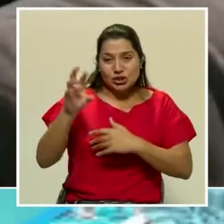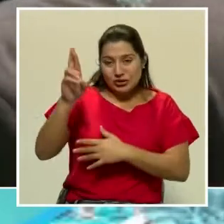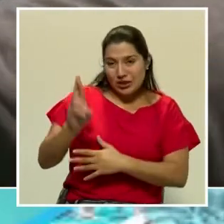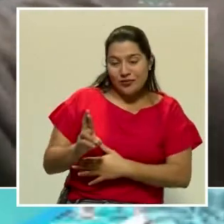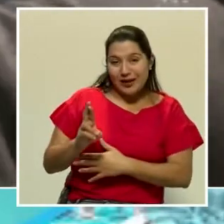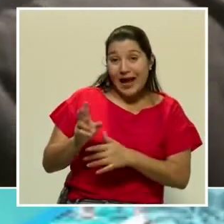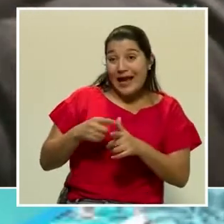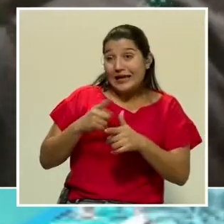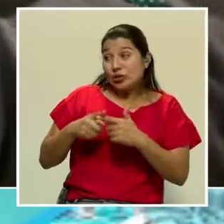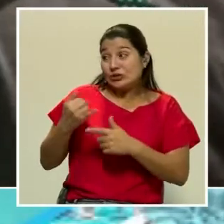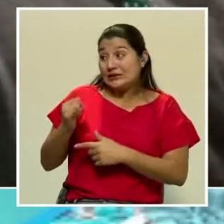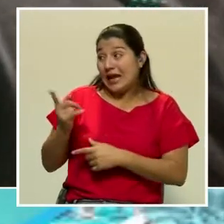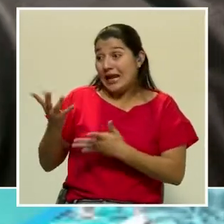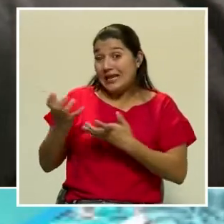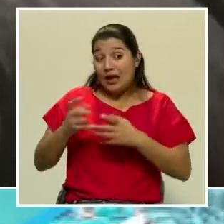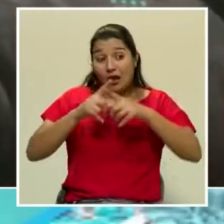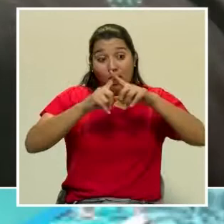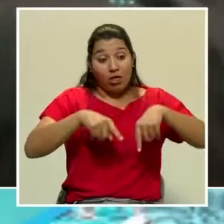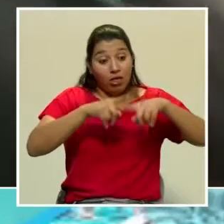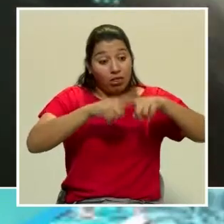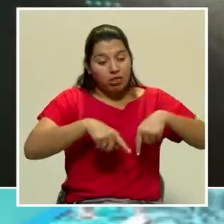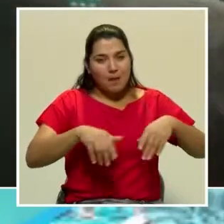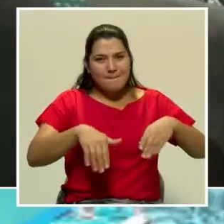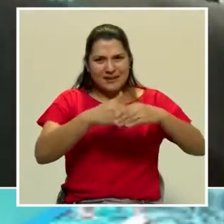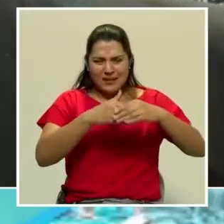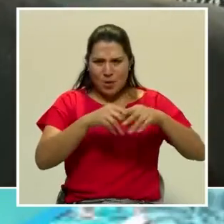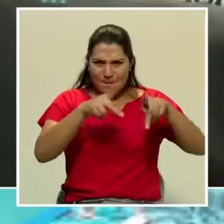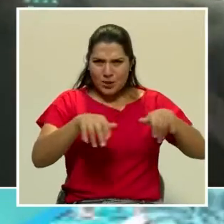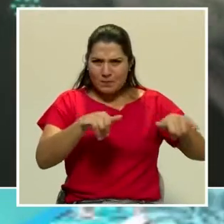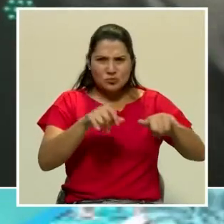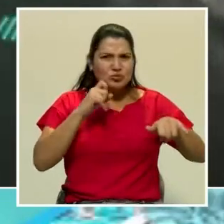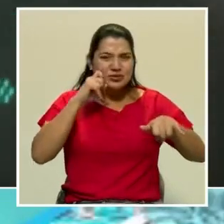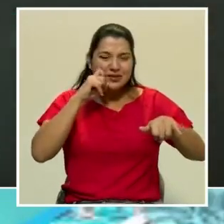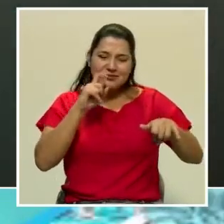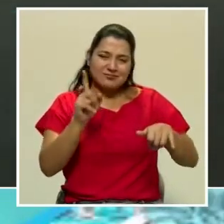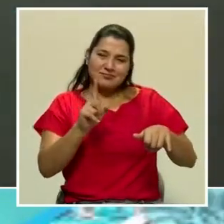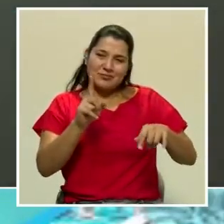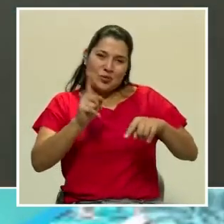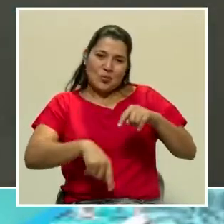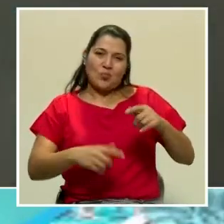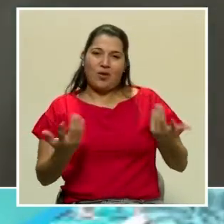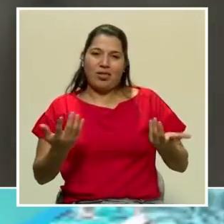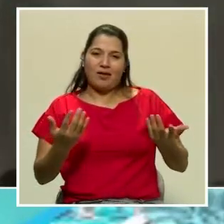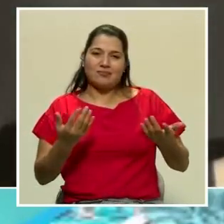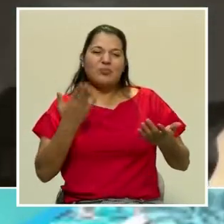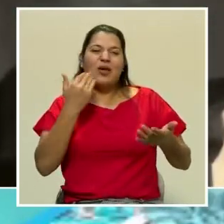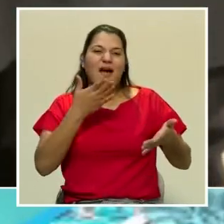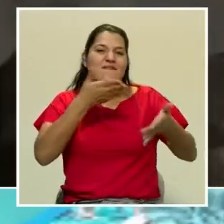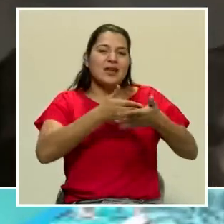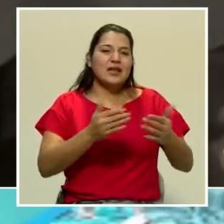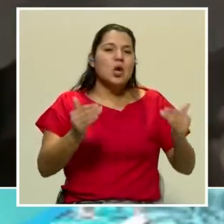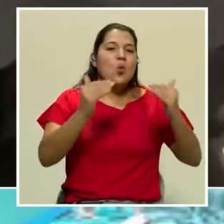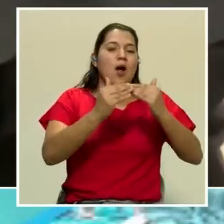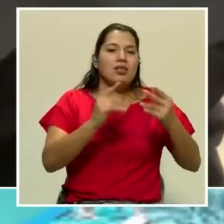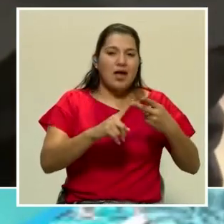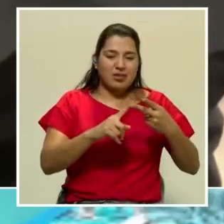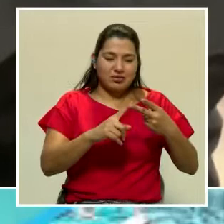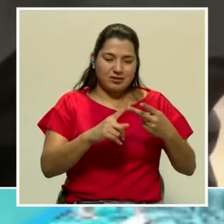contra la igualdad y contra la equidad que no se nos deje casarnos. Don